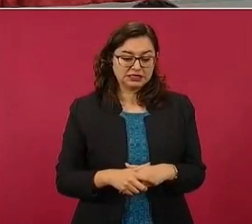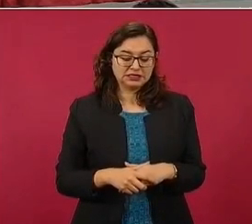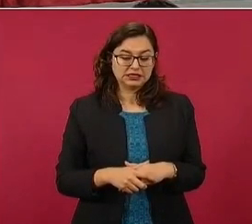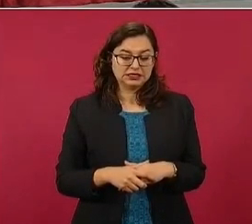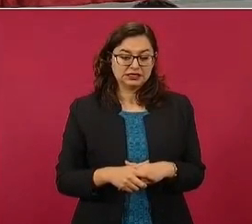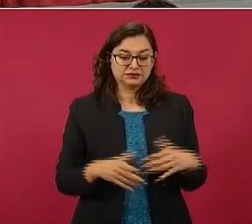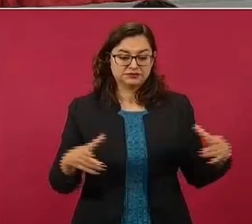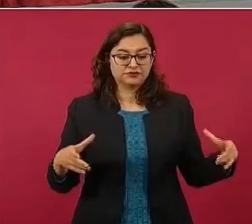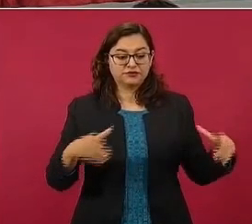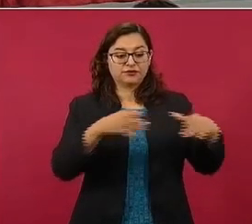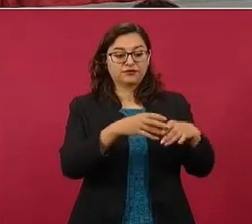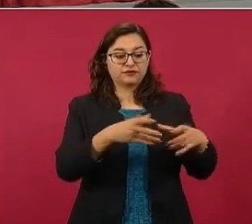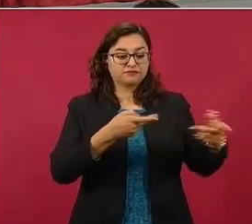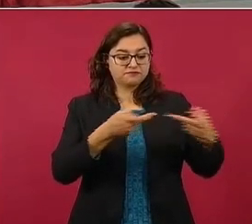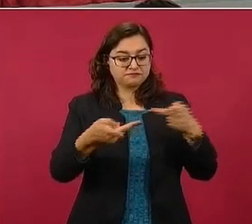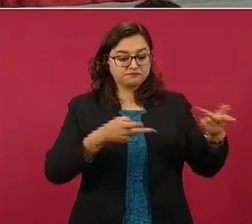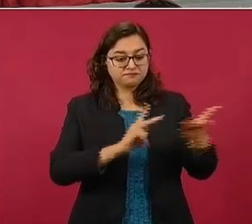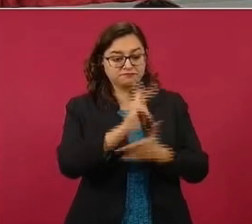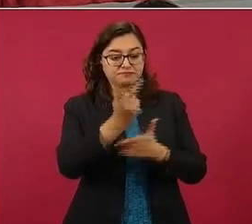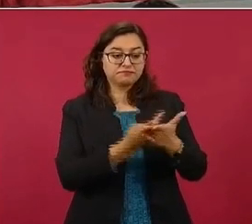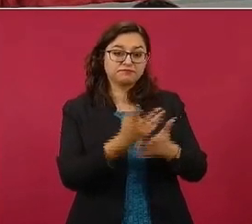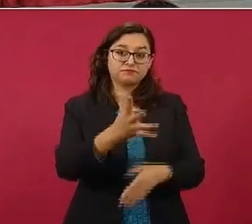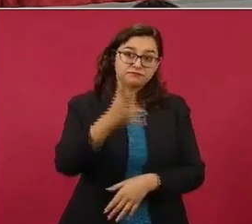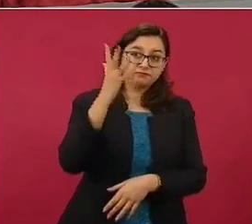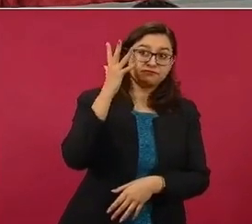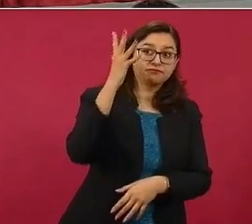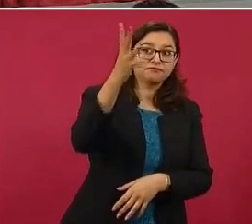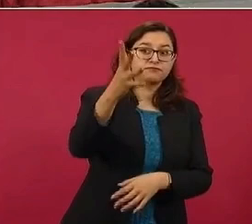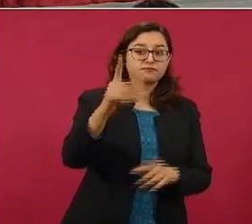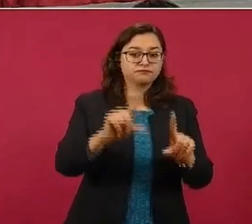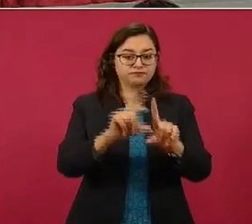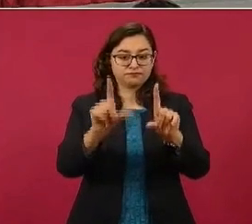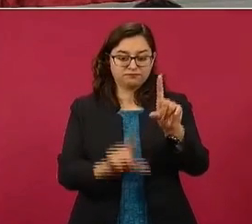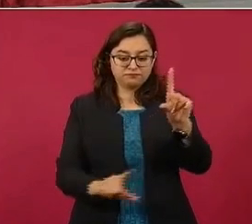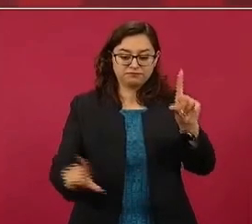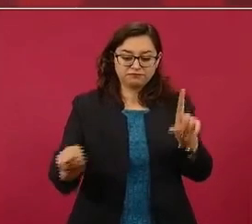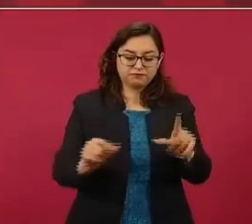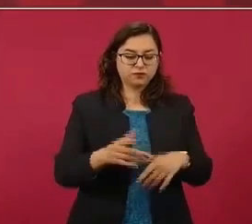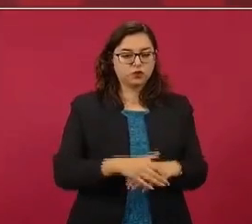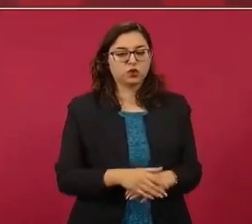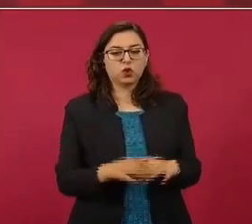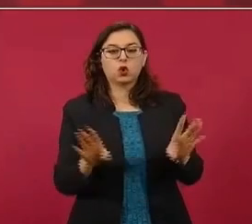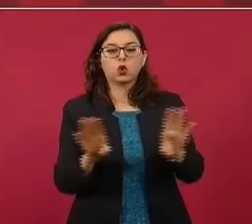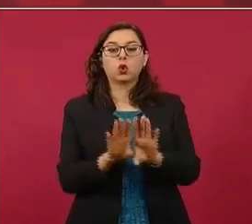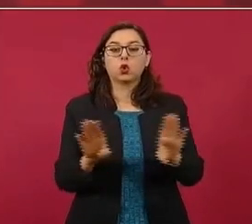proyectado para México era el de un bipartidismo.